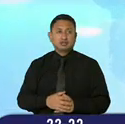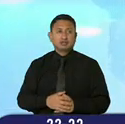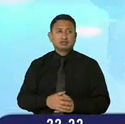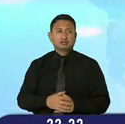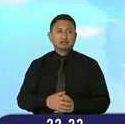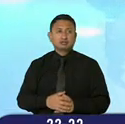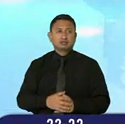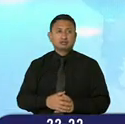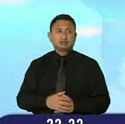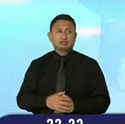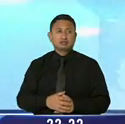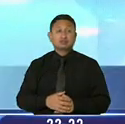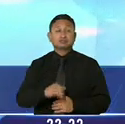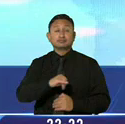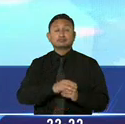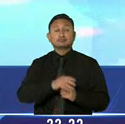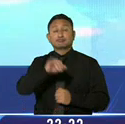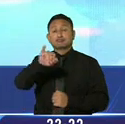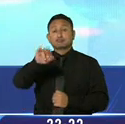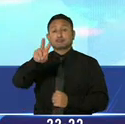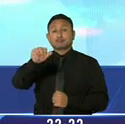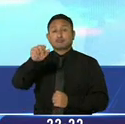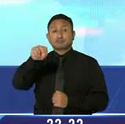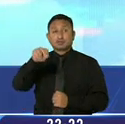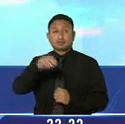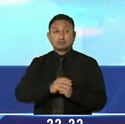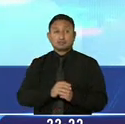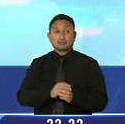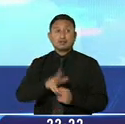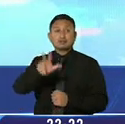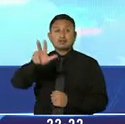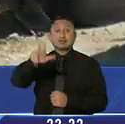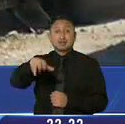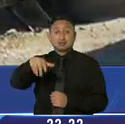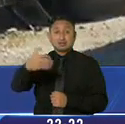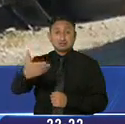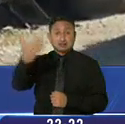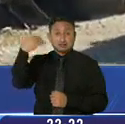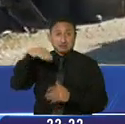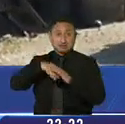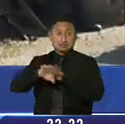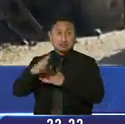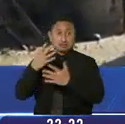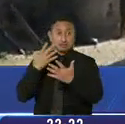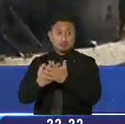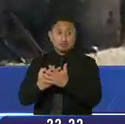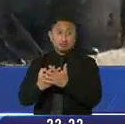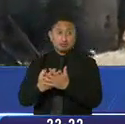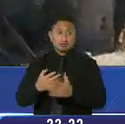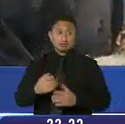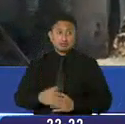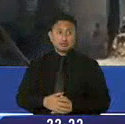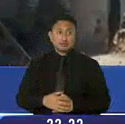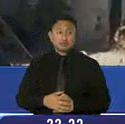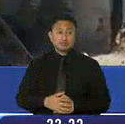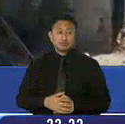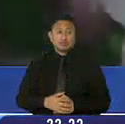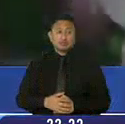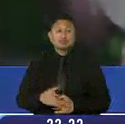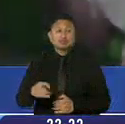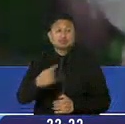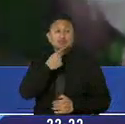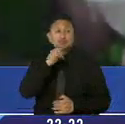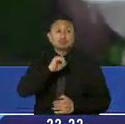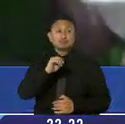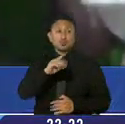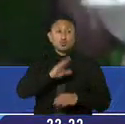de 81 años, fue detenido hace 3 meses y lleva 3 semanas en la cárcel regional de Guayaquil. Está acusado como autor del delito culposo